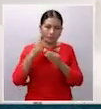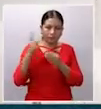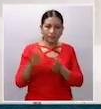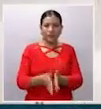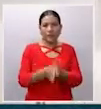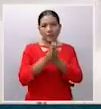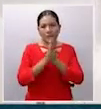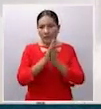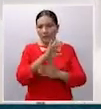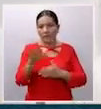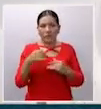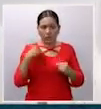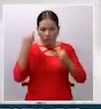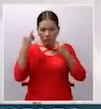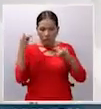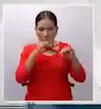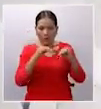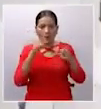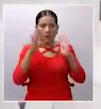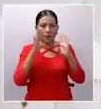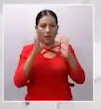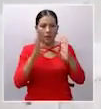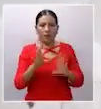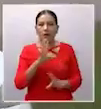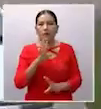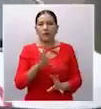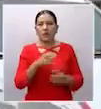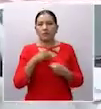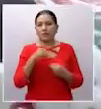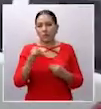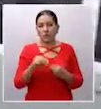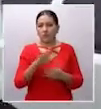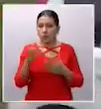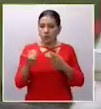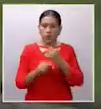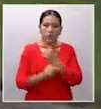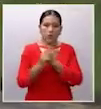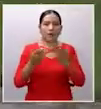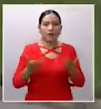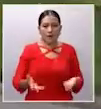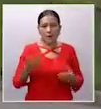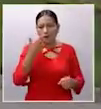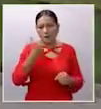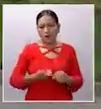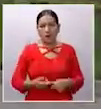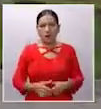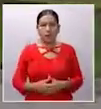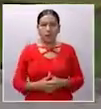caer en la desinformación y especulación, ya que los combustibles se garantizan para todo el país.